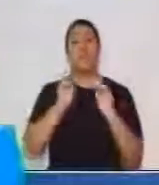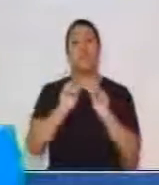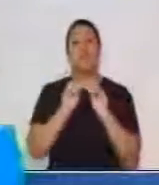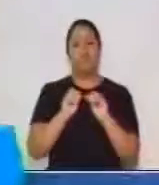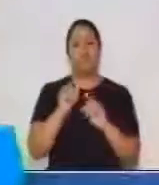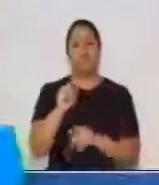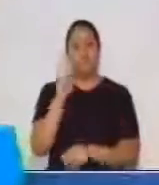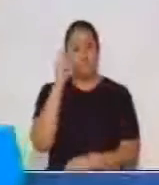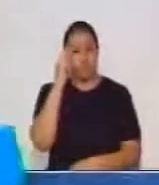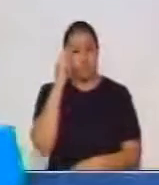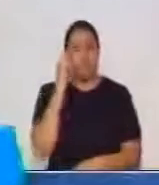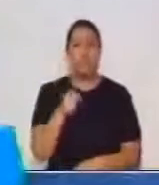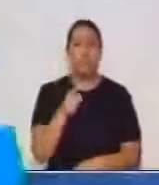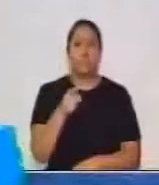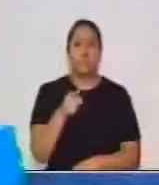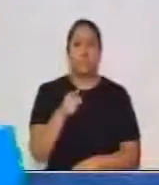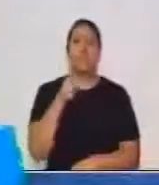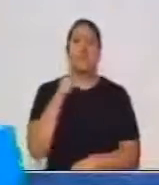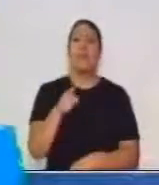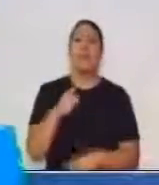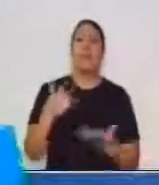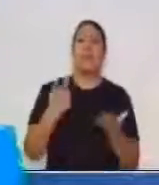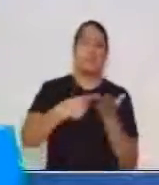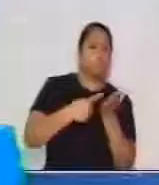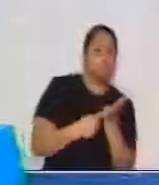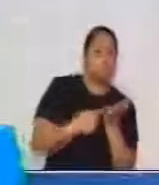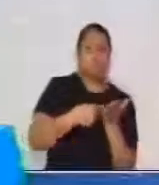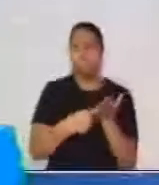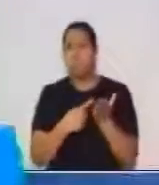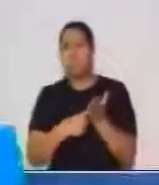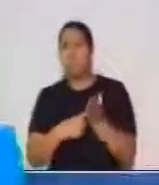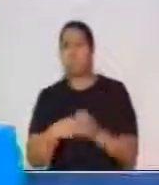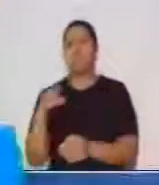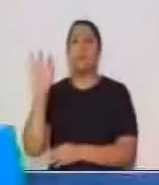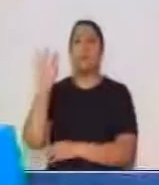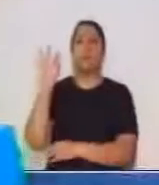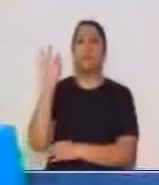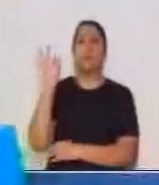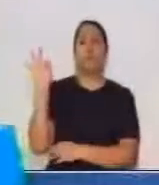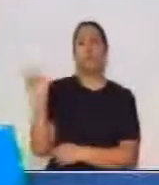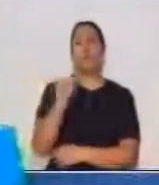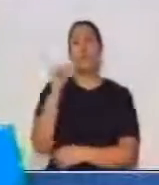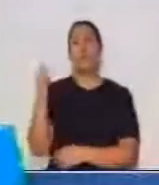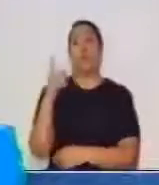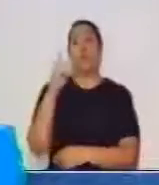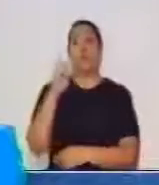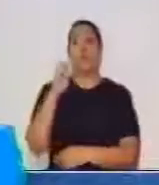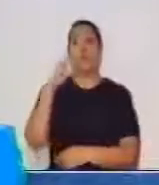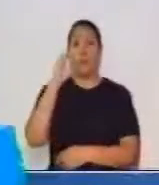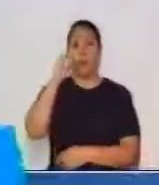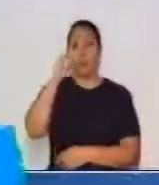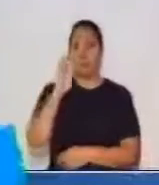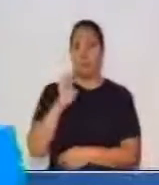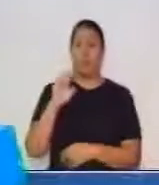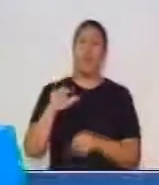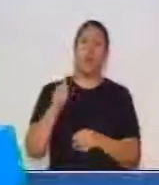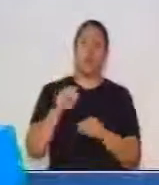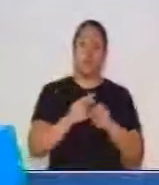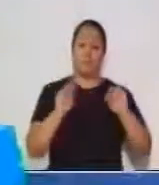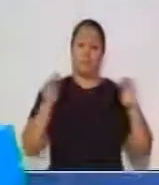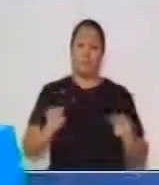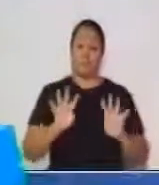recordamos, está el panel de discusión, el foro, el debate y la mesa